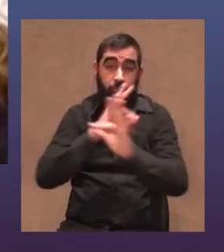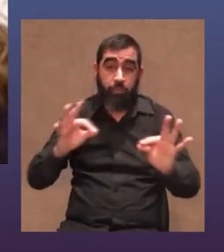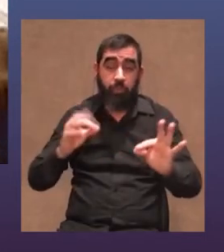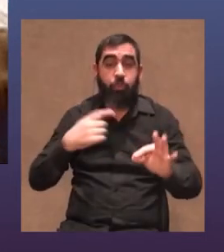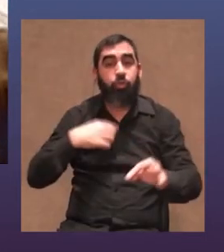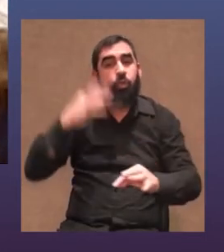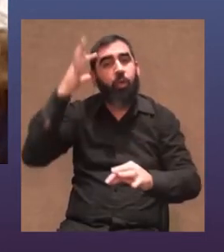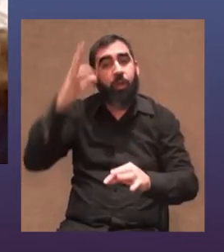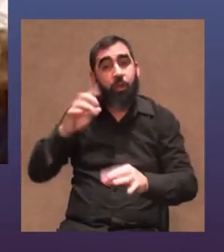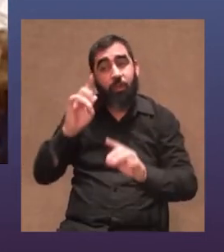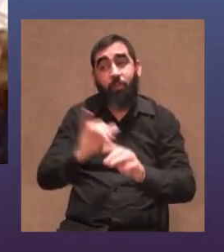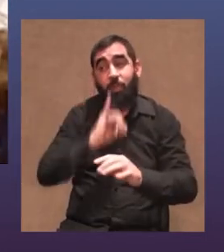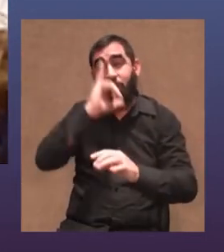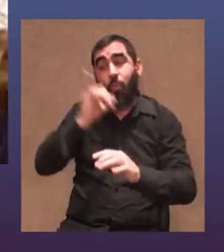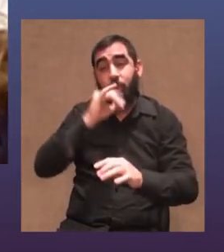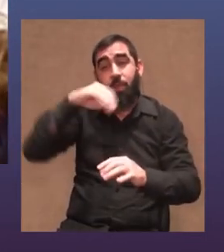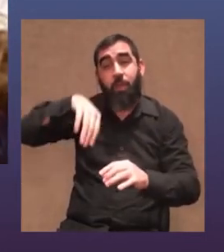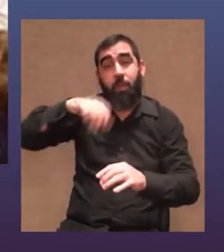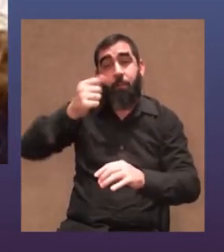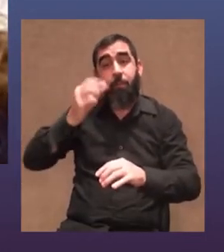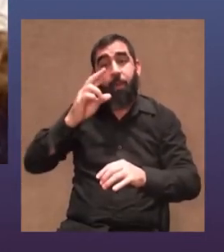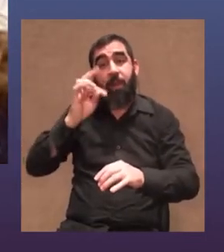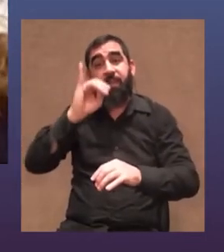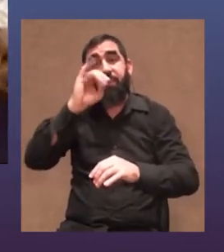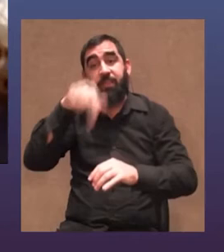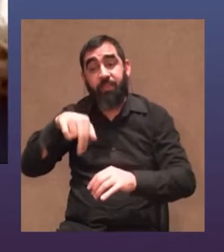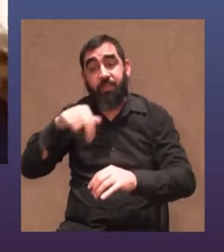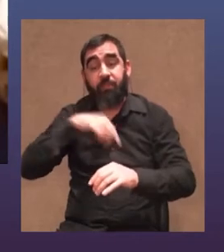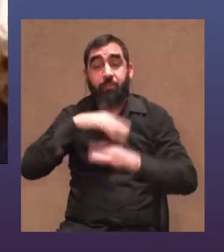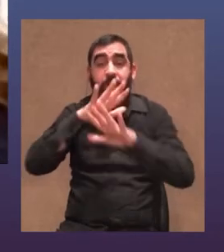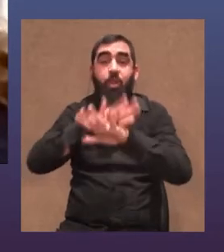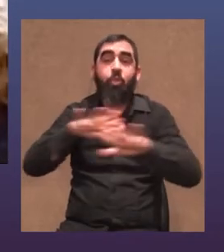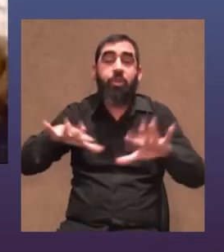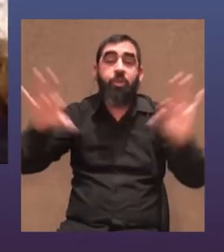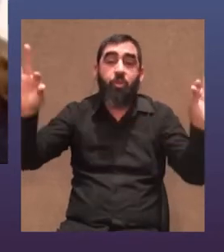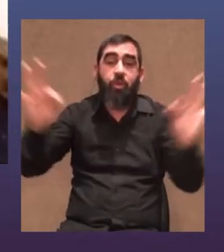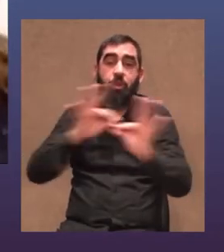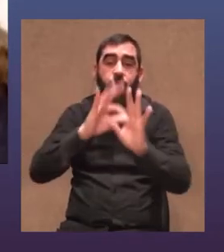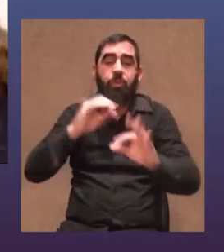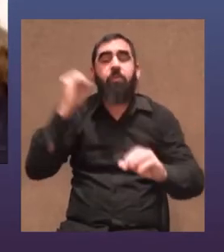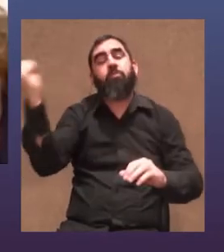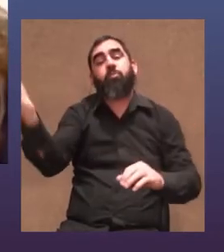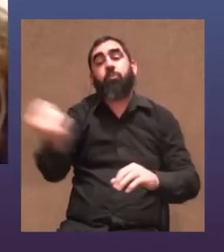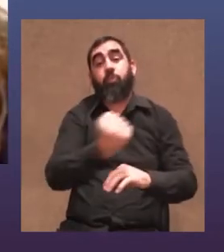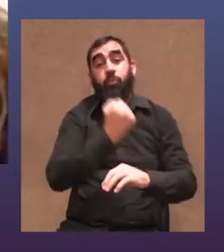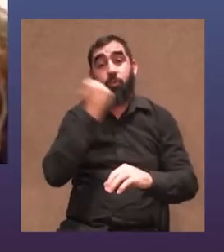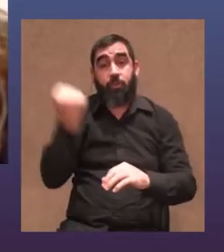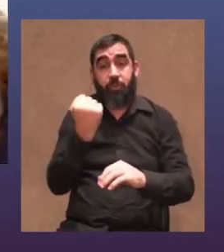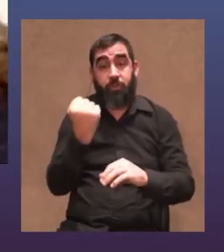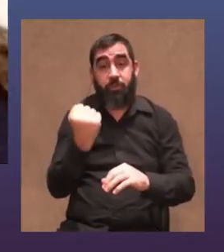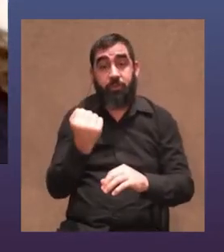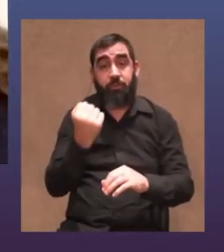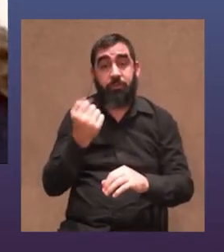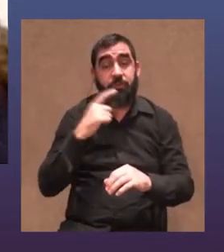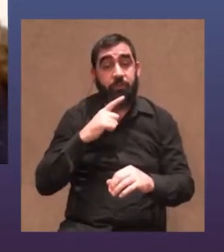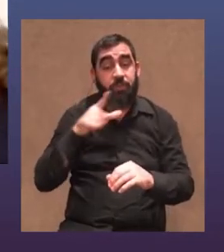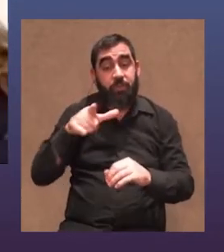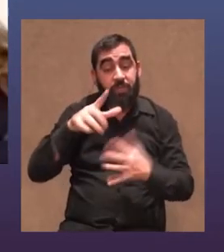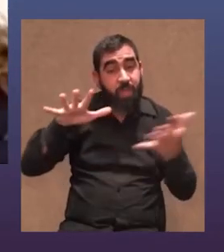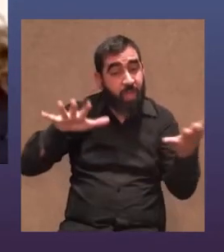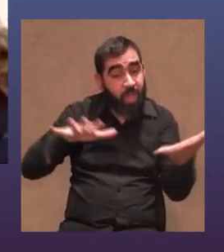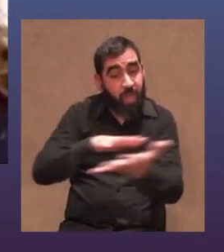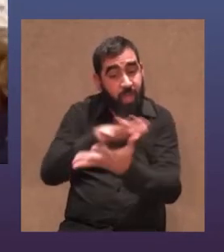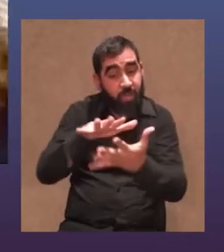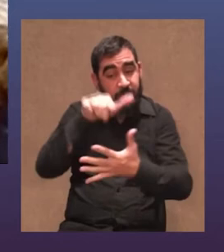como contaba Martín, para los niños la música es importantísima, es una de las áreas